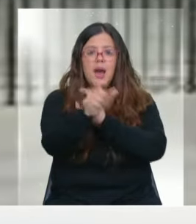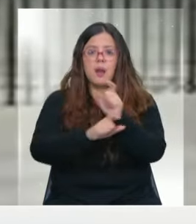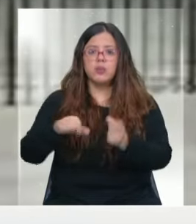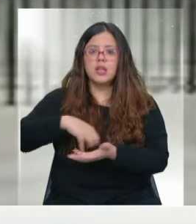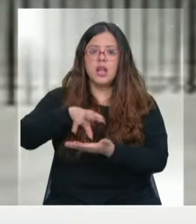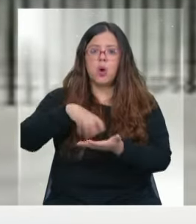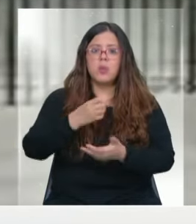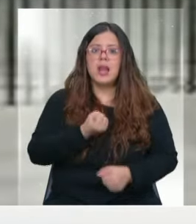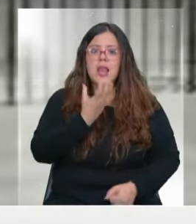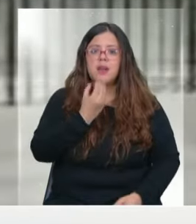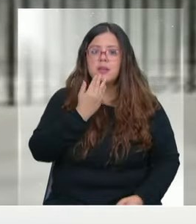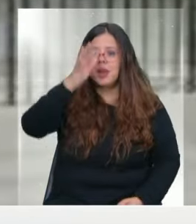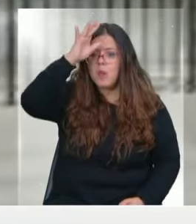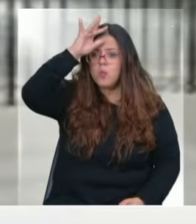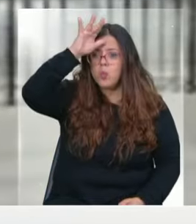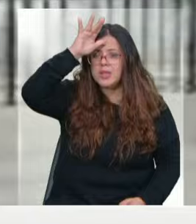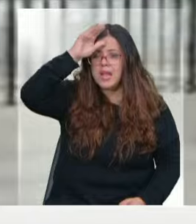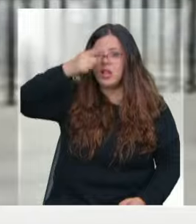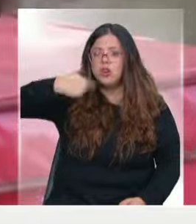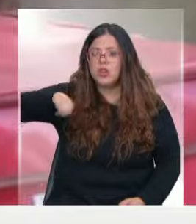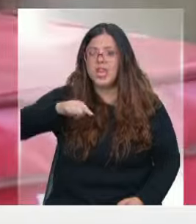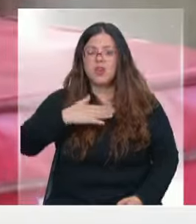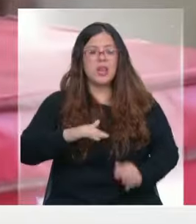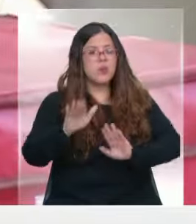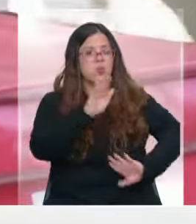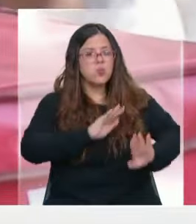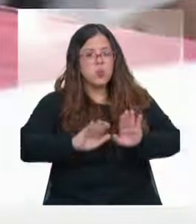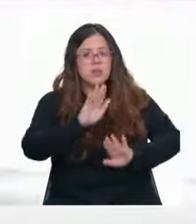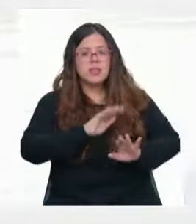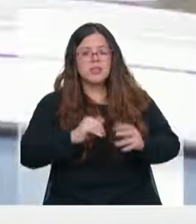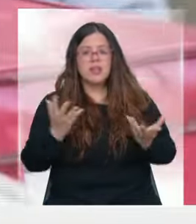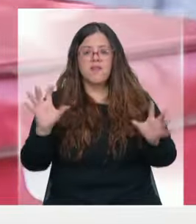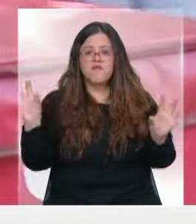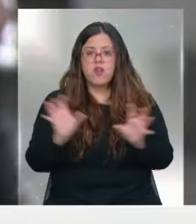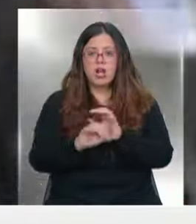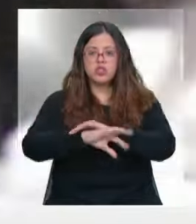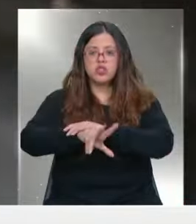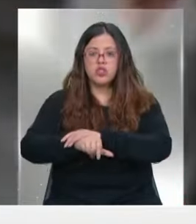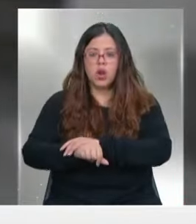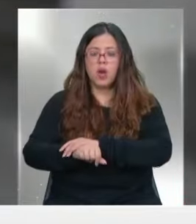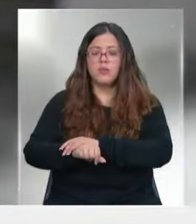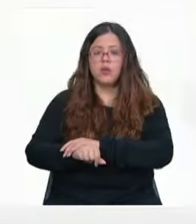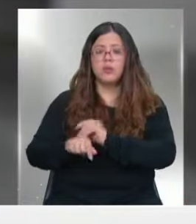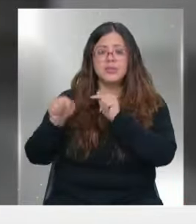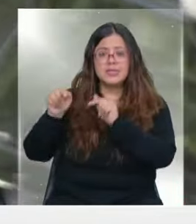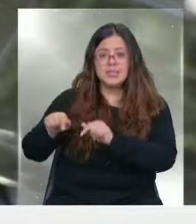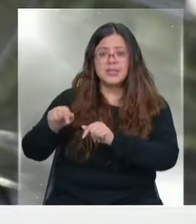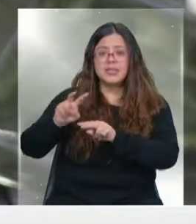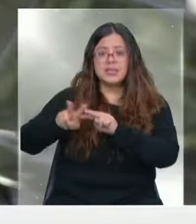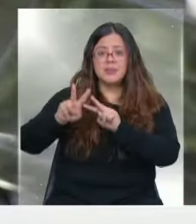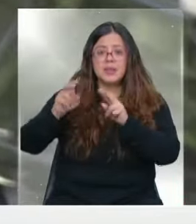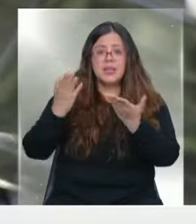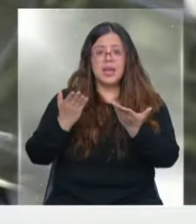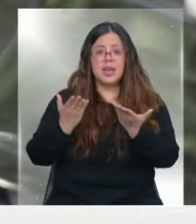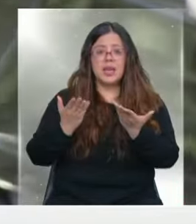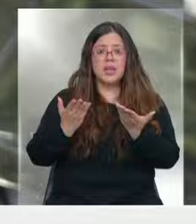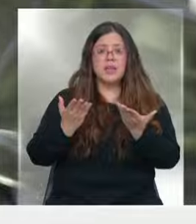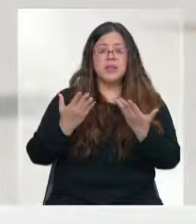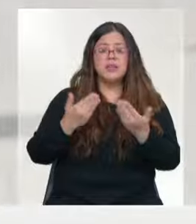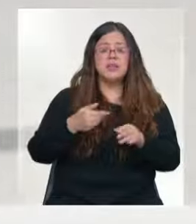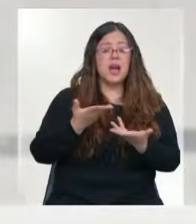Florida y Puente Alto, quienes buscan formas de protegerse de los violentos robos, entre estas, realizar despachos